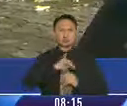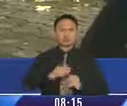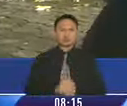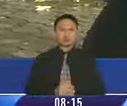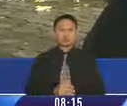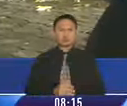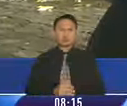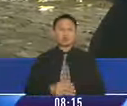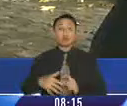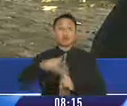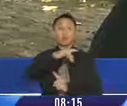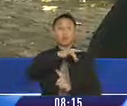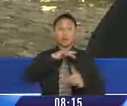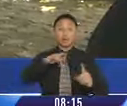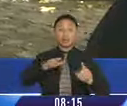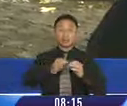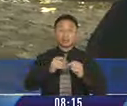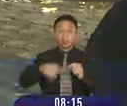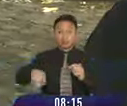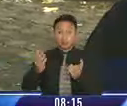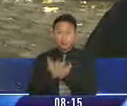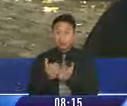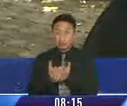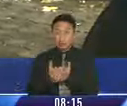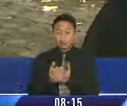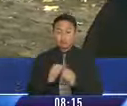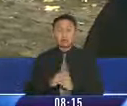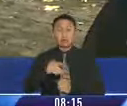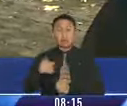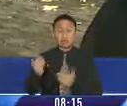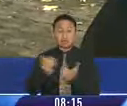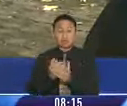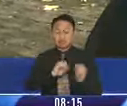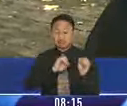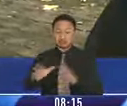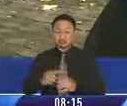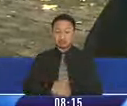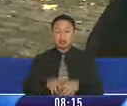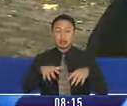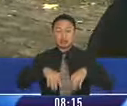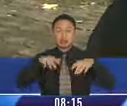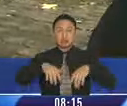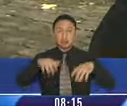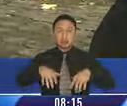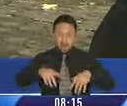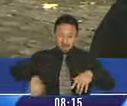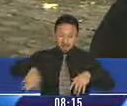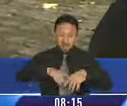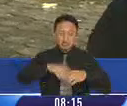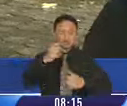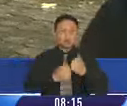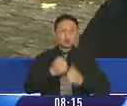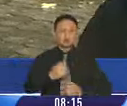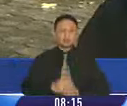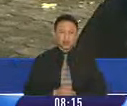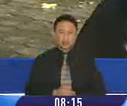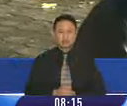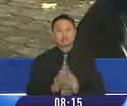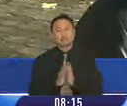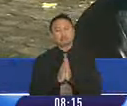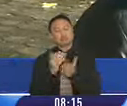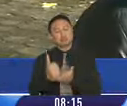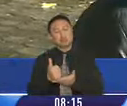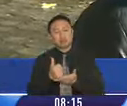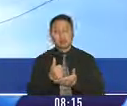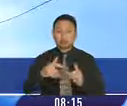el parque porque ahí no es un basurero. Siempre cuando botan basura vienen los perros y se hace un problema y quisiera que nos ayude con